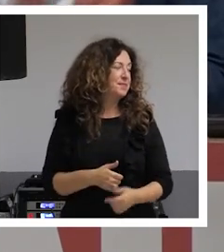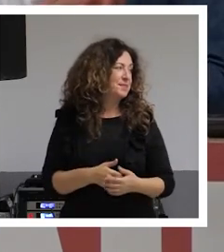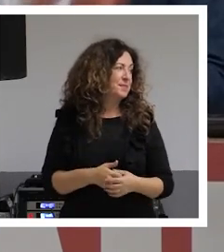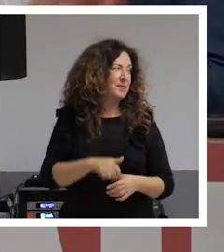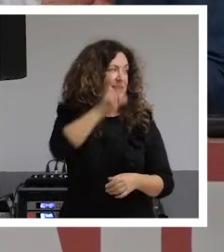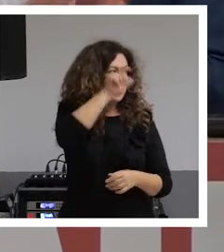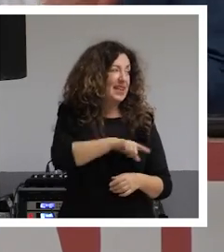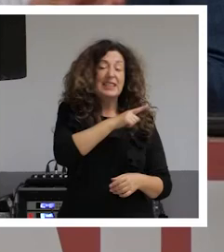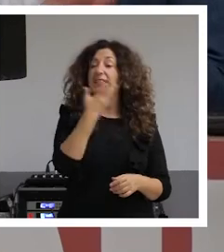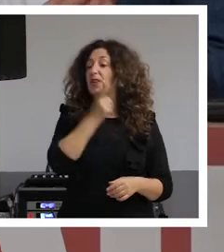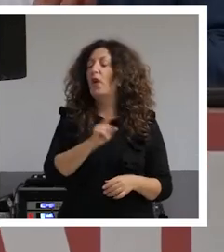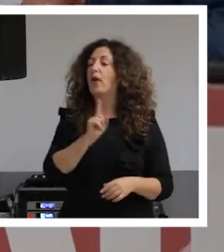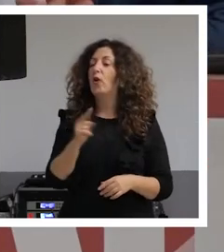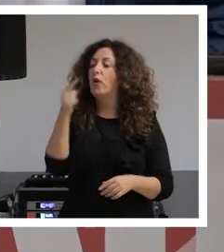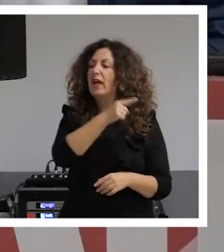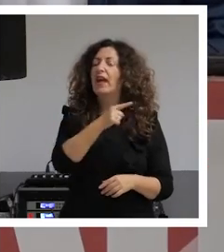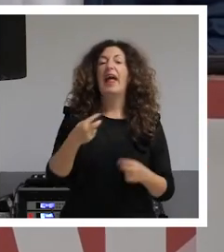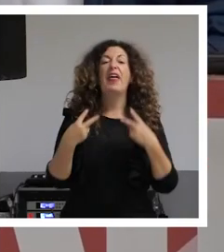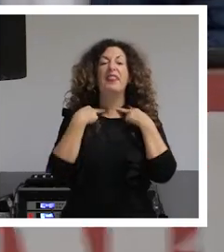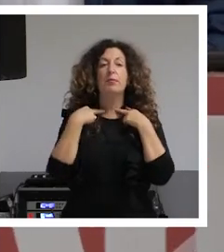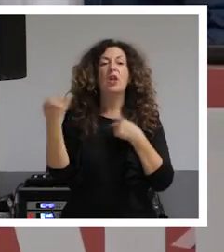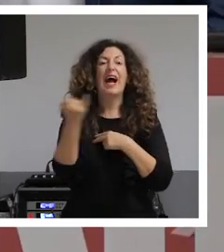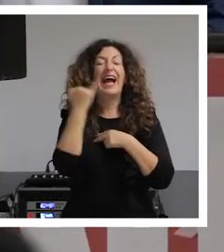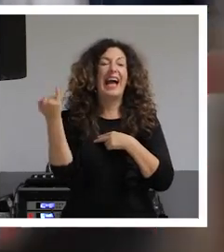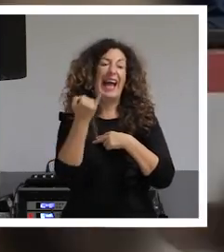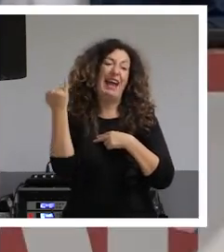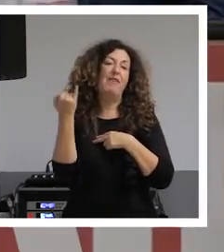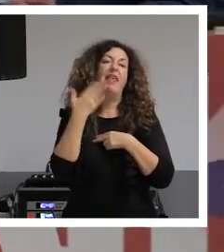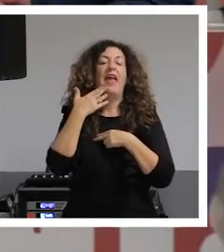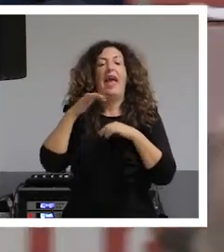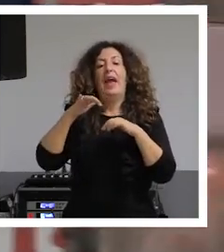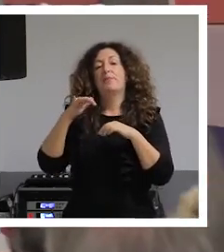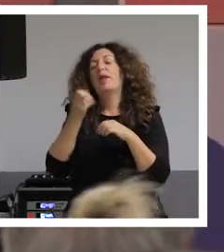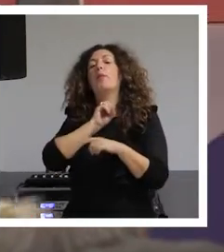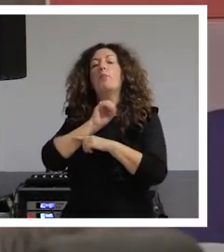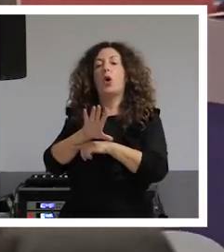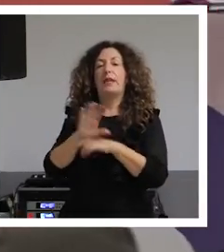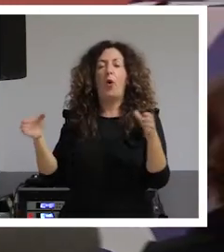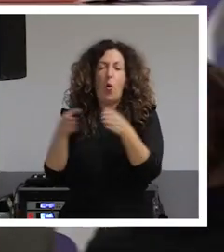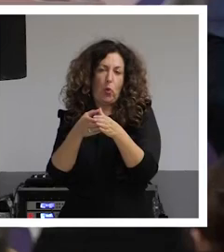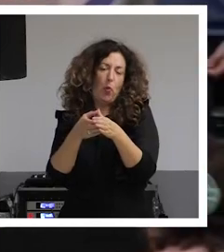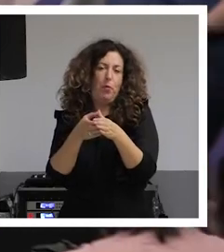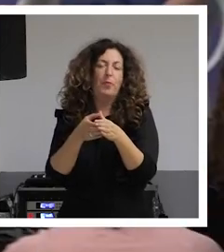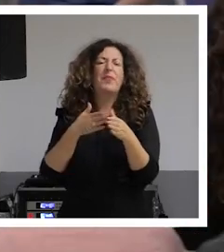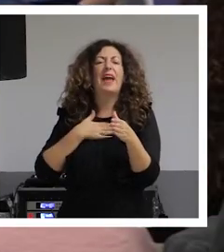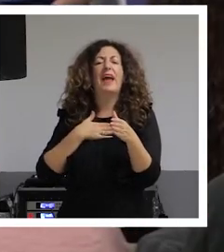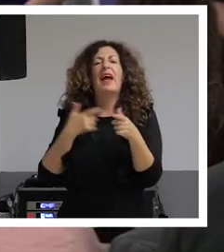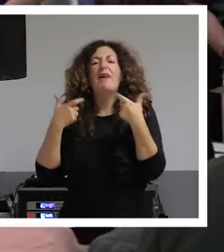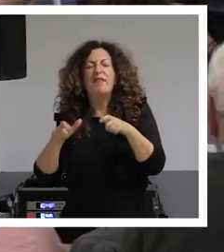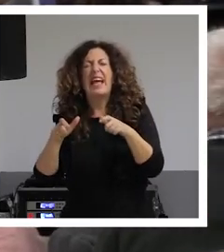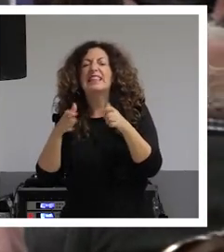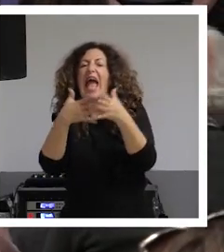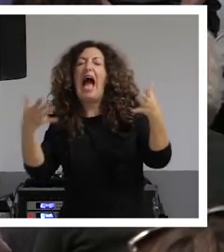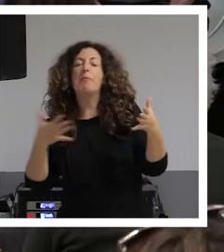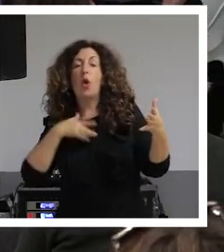es para quien no le conozca ese diputado y jefe de bancada lo que aquí sería portavoz de grupo parlamentario del frente amplio de